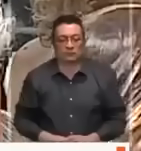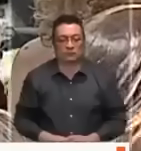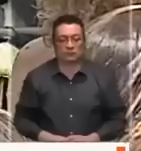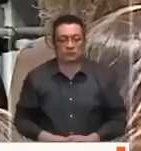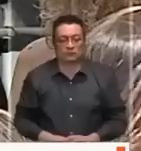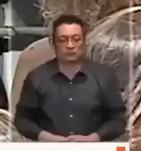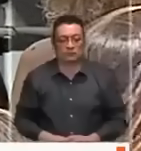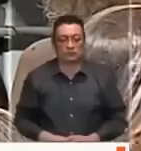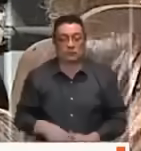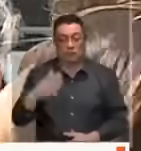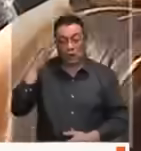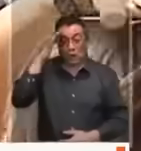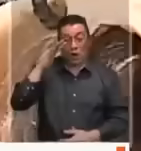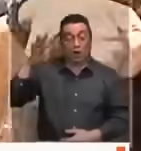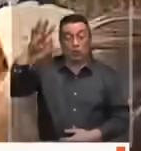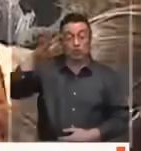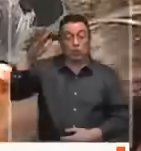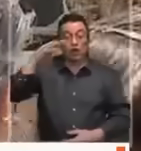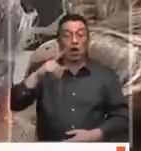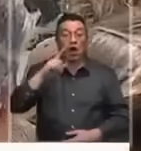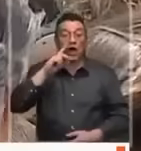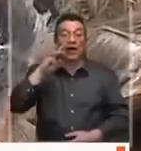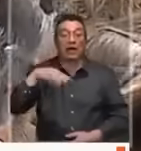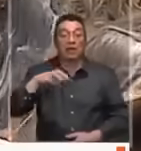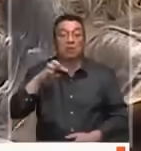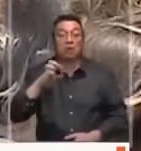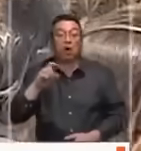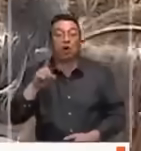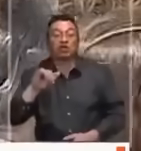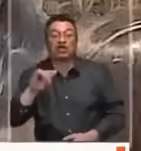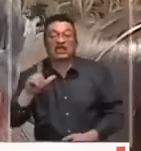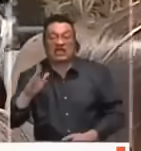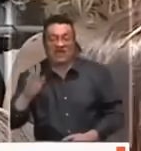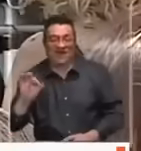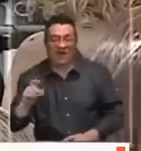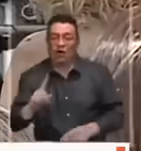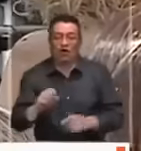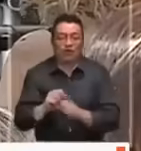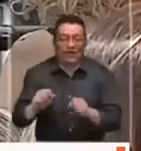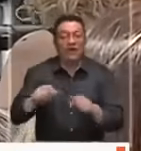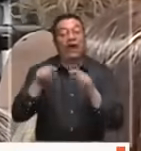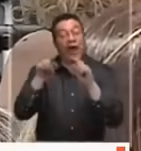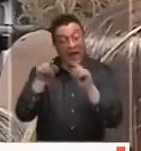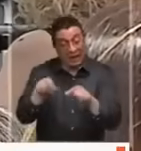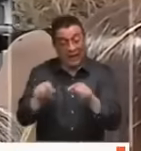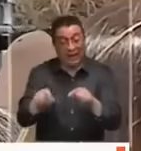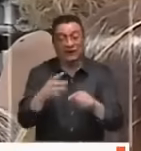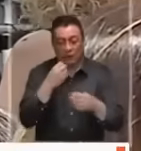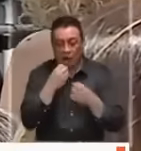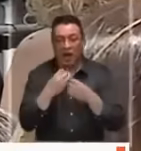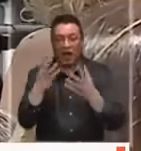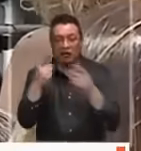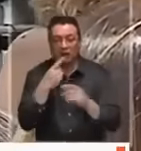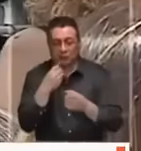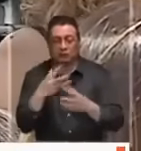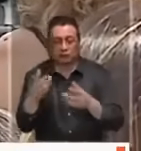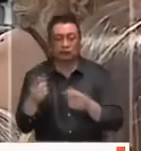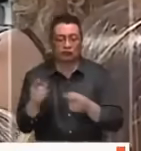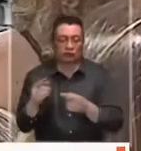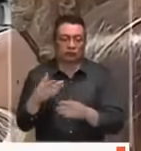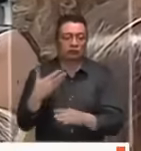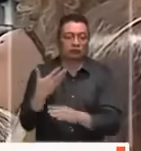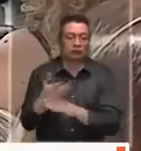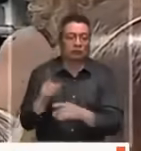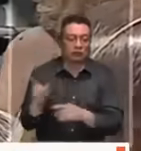El sueño imposible, la canción sí. que ha sido interpretada, ¿no? Y que escuchábamos en la justificación incluso de algunos de sus